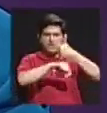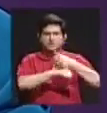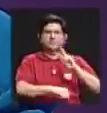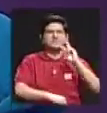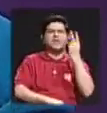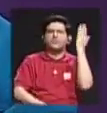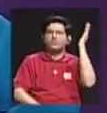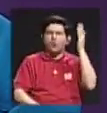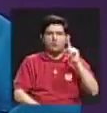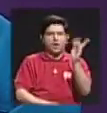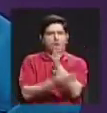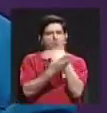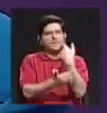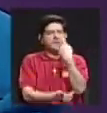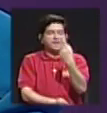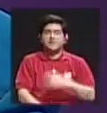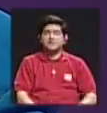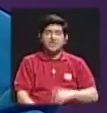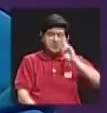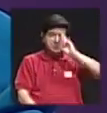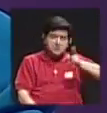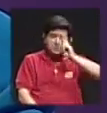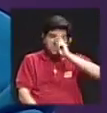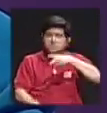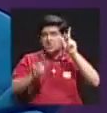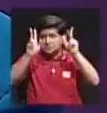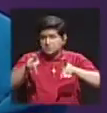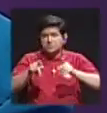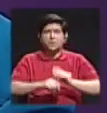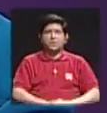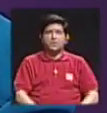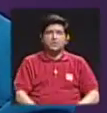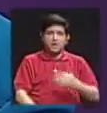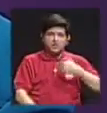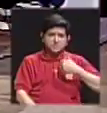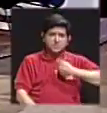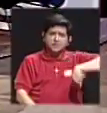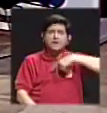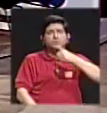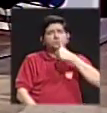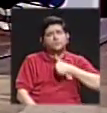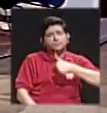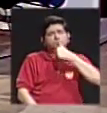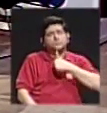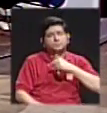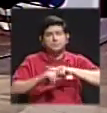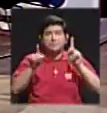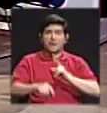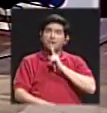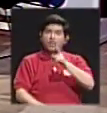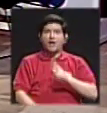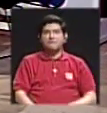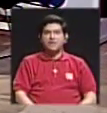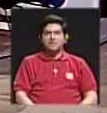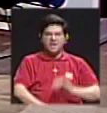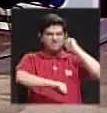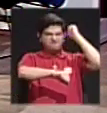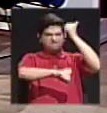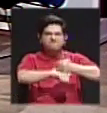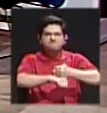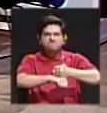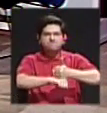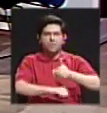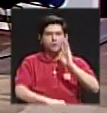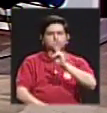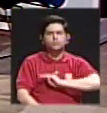doble discurso. Por un lado se dice que se respeta a la gente, que tenemos que ser tolerantes, pero lo cierto es que se impone